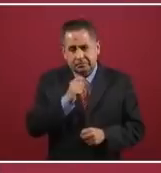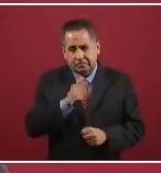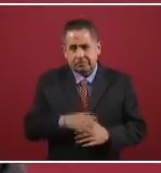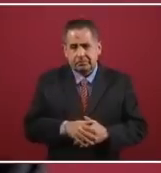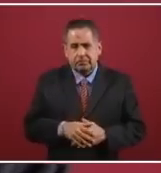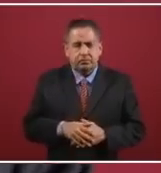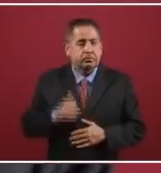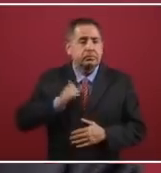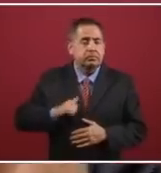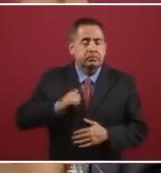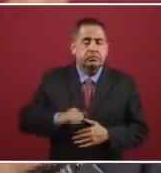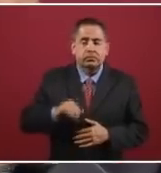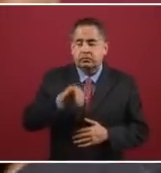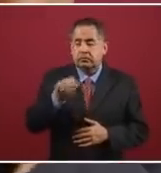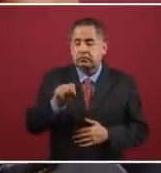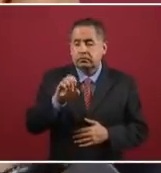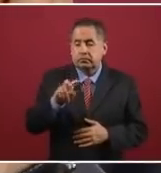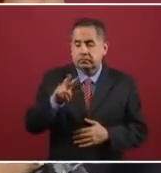Vasconcelos